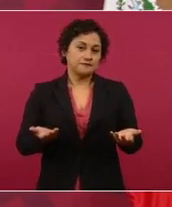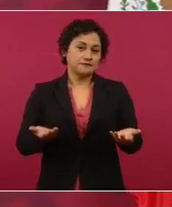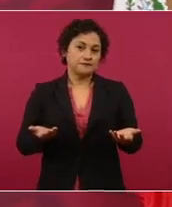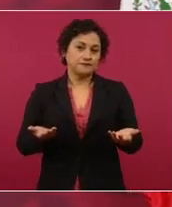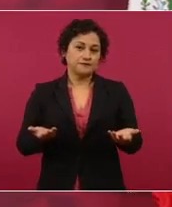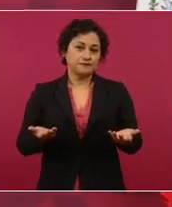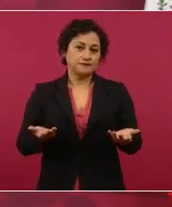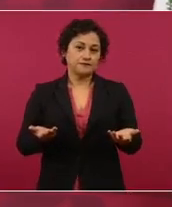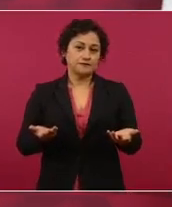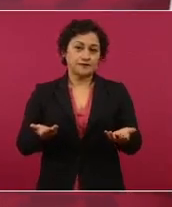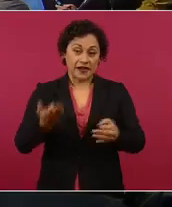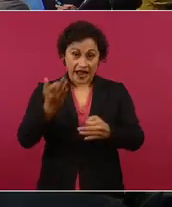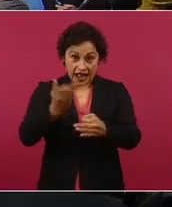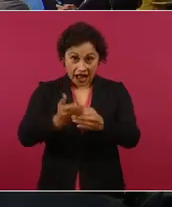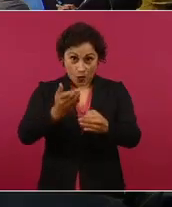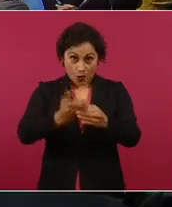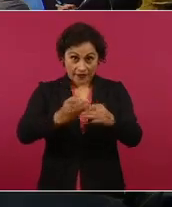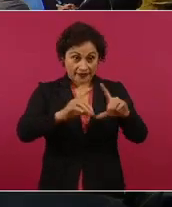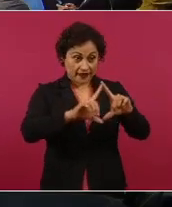más politizado que nunca.